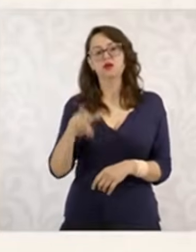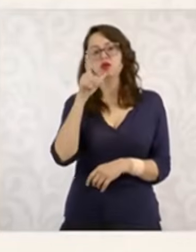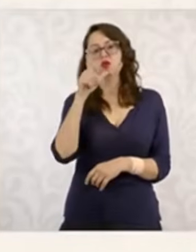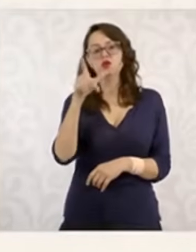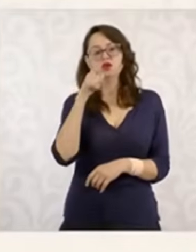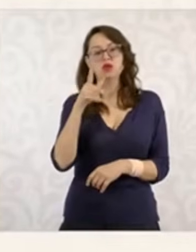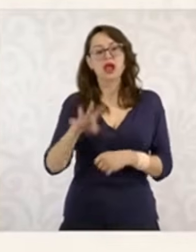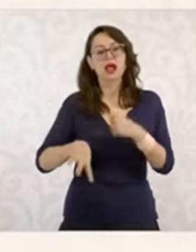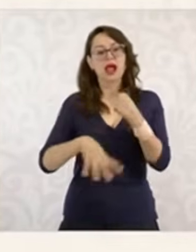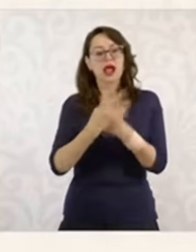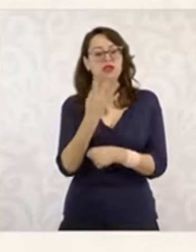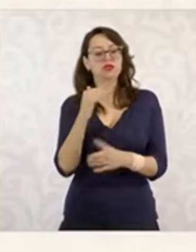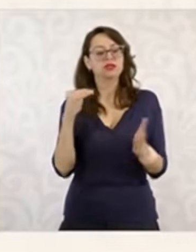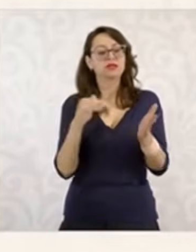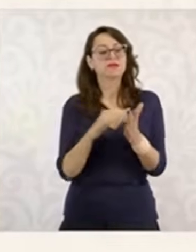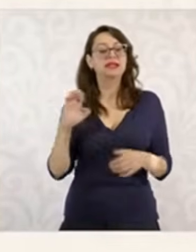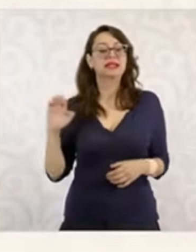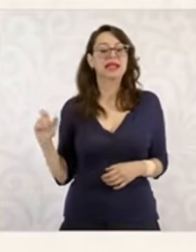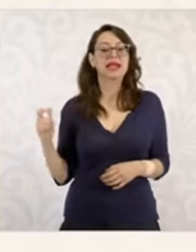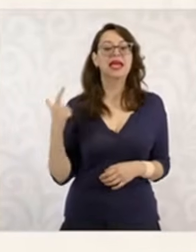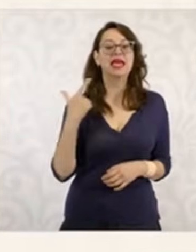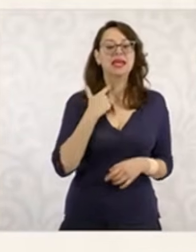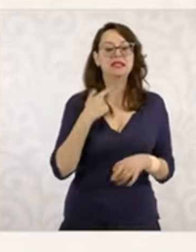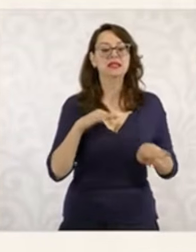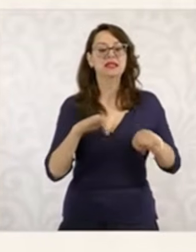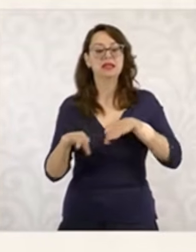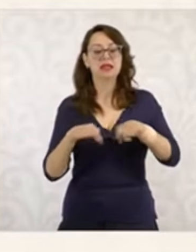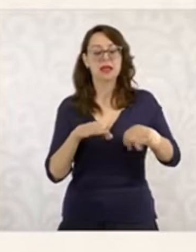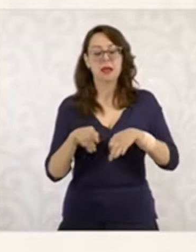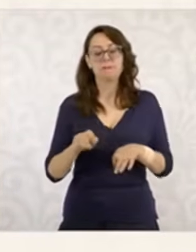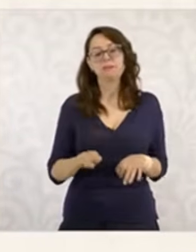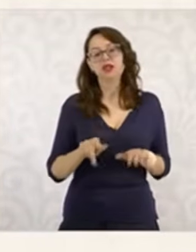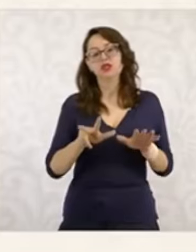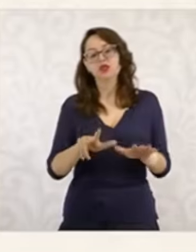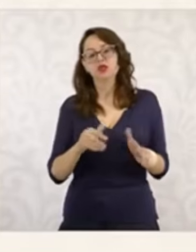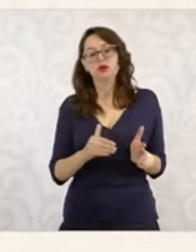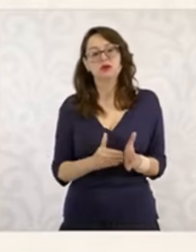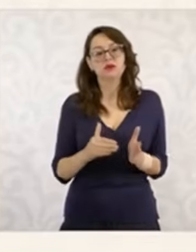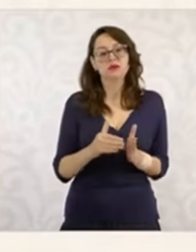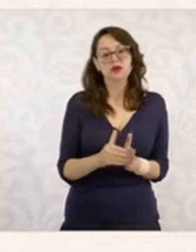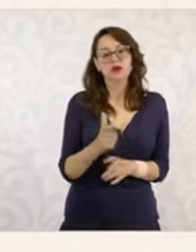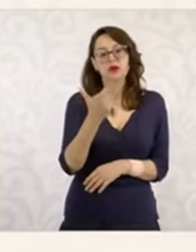extrabajadores. Al año esto representa 28,000 millones de pesos. Y